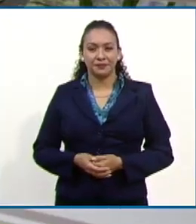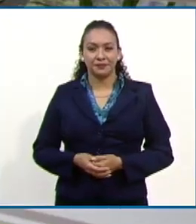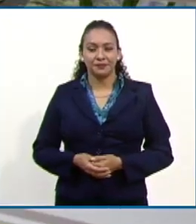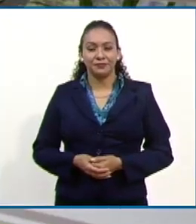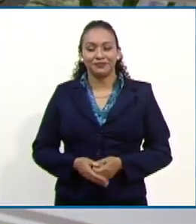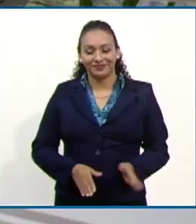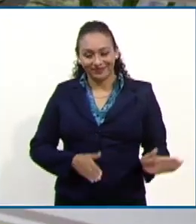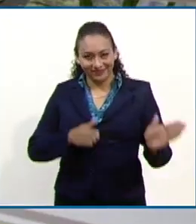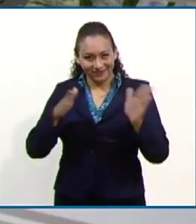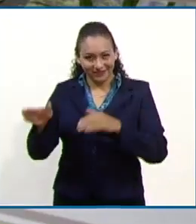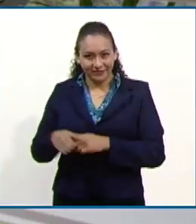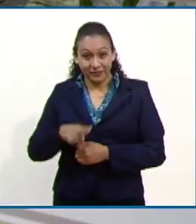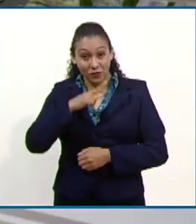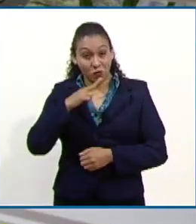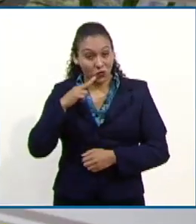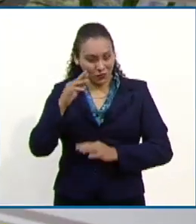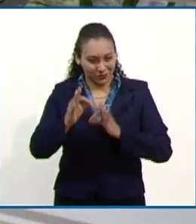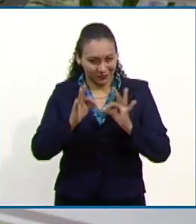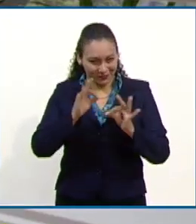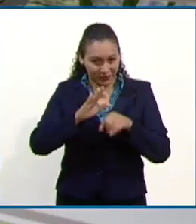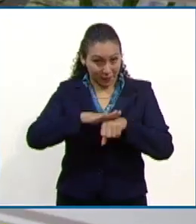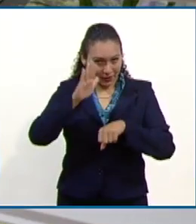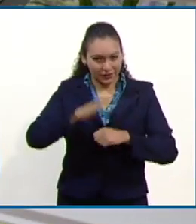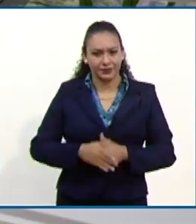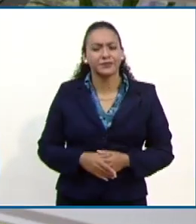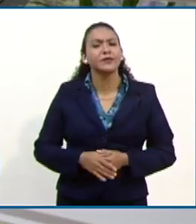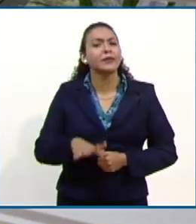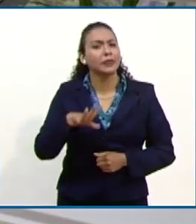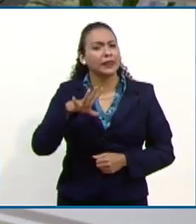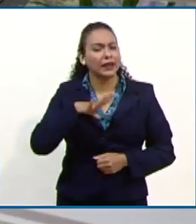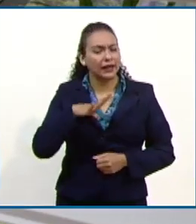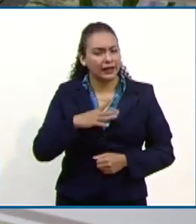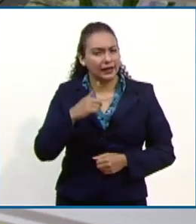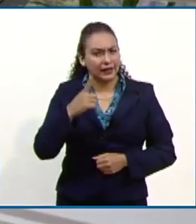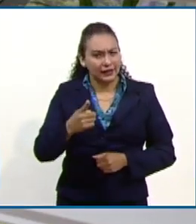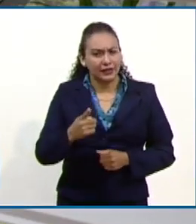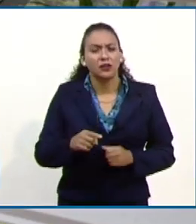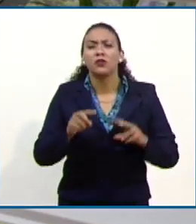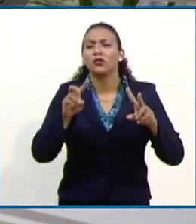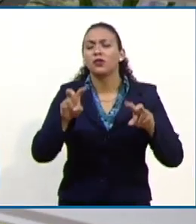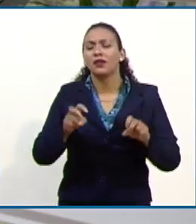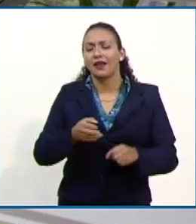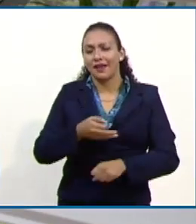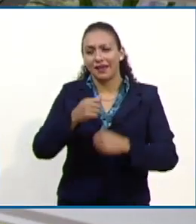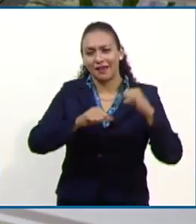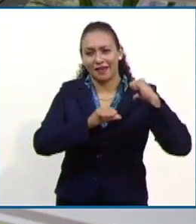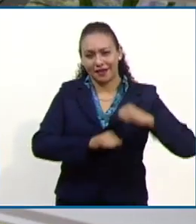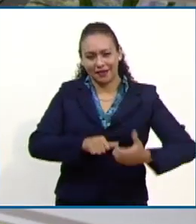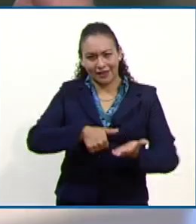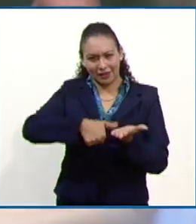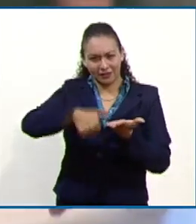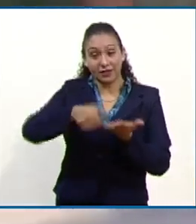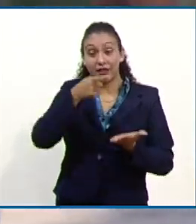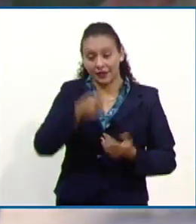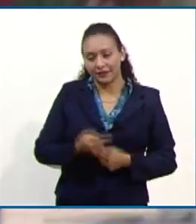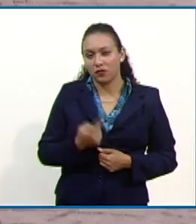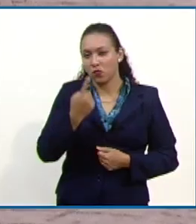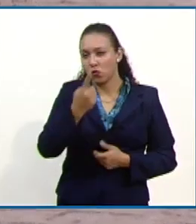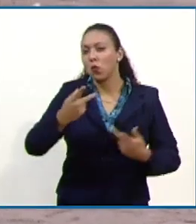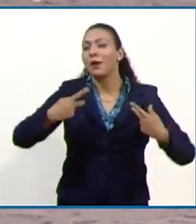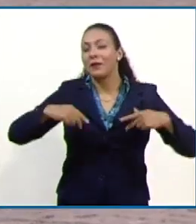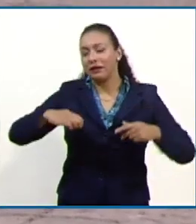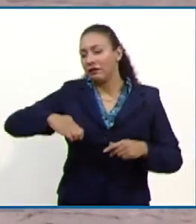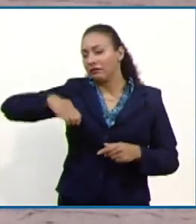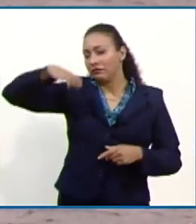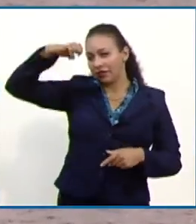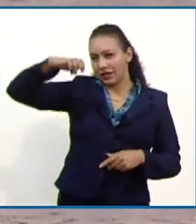En más noticias, el primer tribunal colegiado en materia civil y de trabajo del octavo circuito determinó que cuando una persona mayor de edad demanda el pago